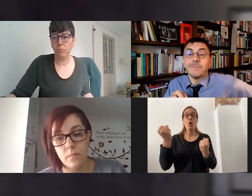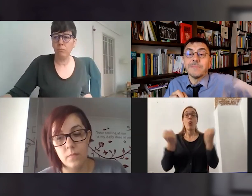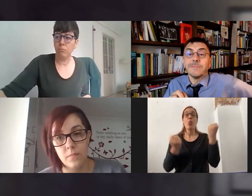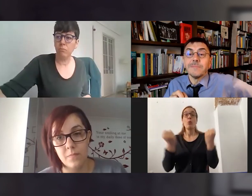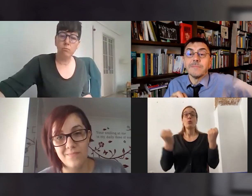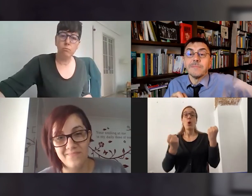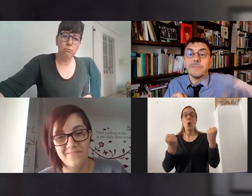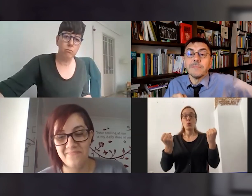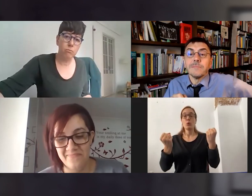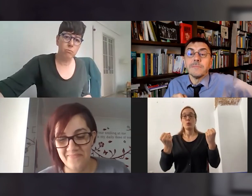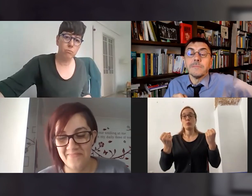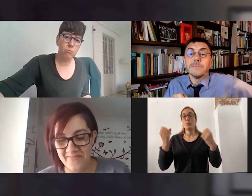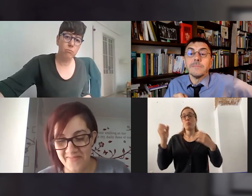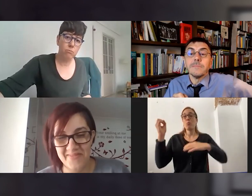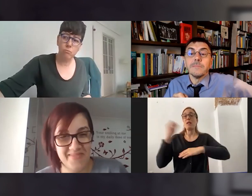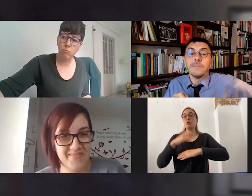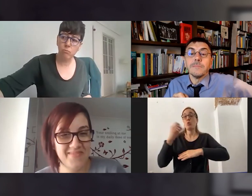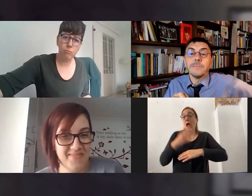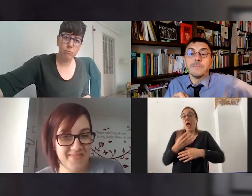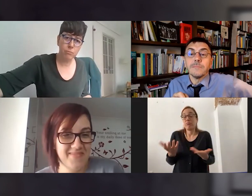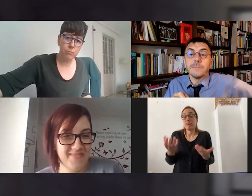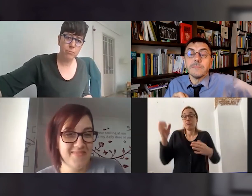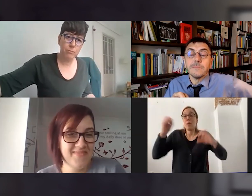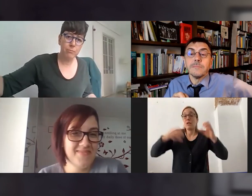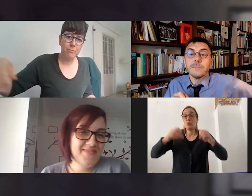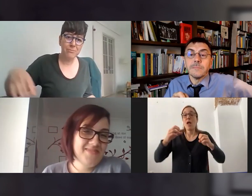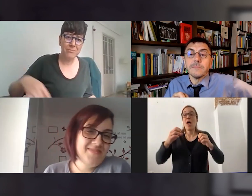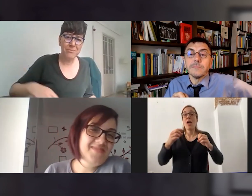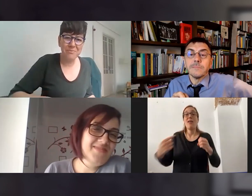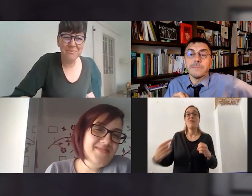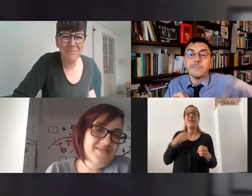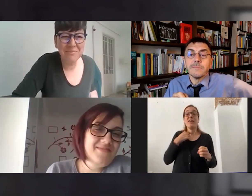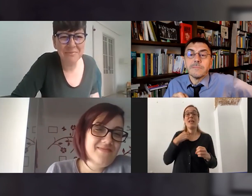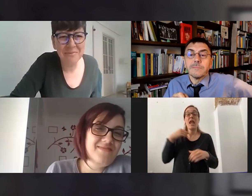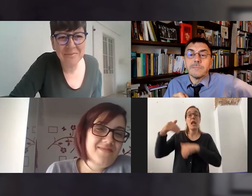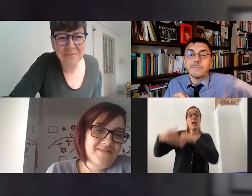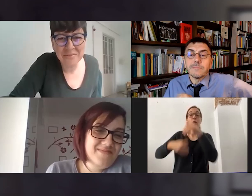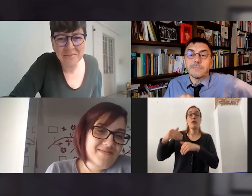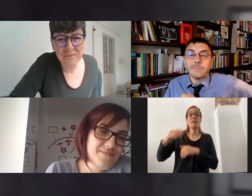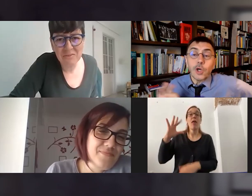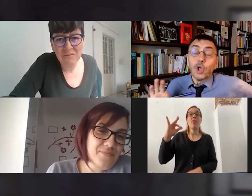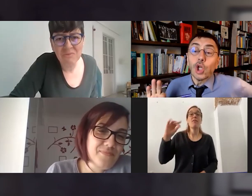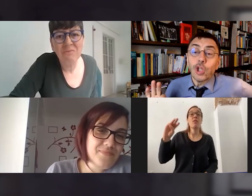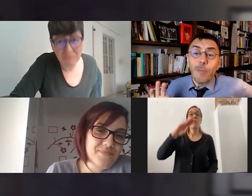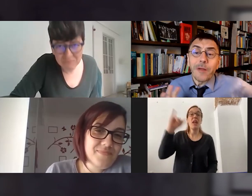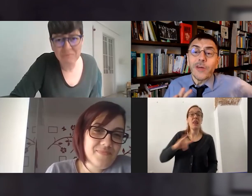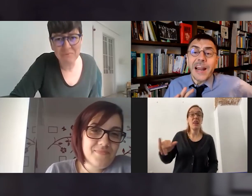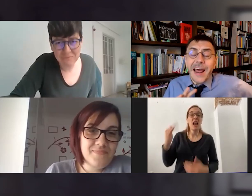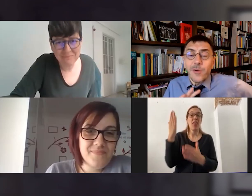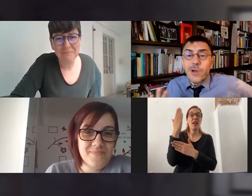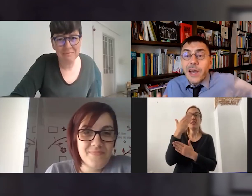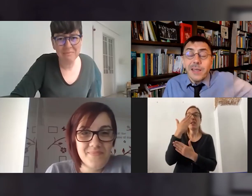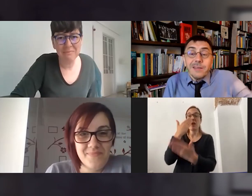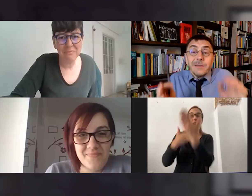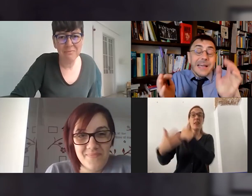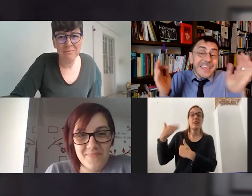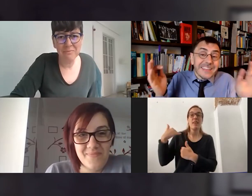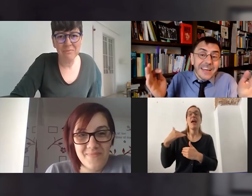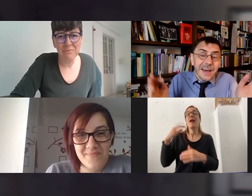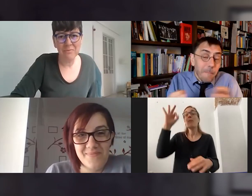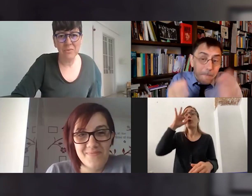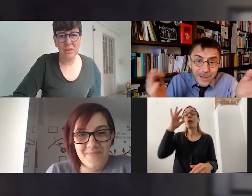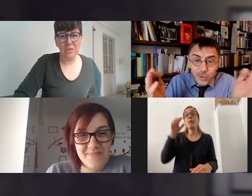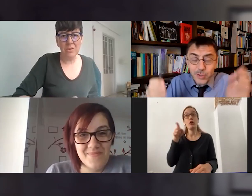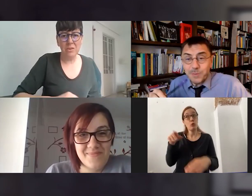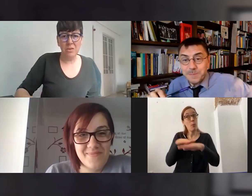gana y le hace perder las elecciones a David Pérez, ¿no? A la derecha más rancia de... No te lo perdonará nunca y